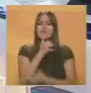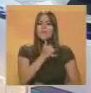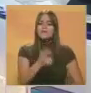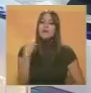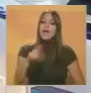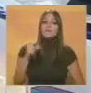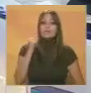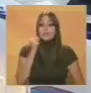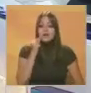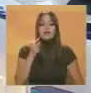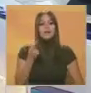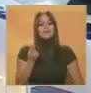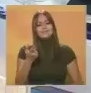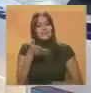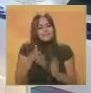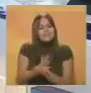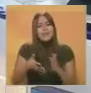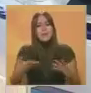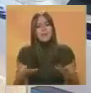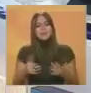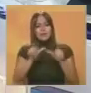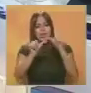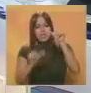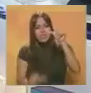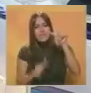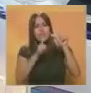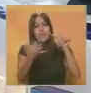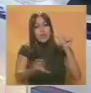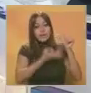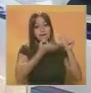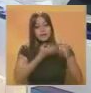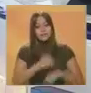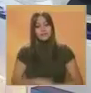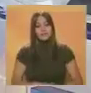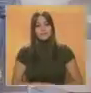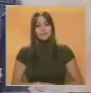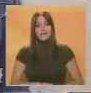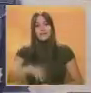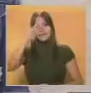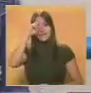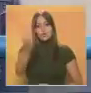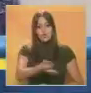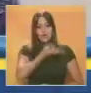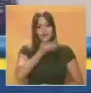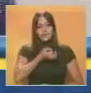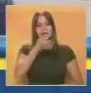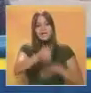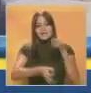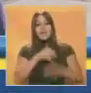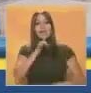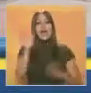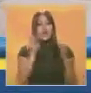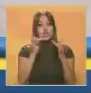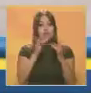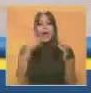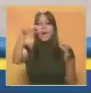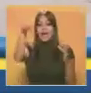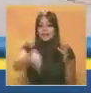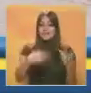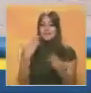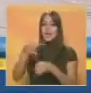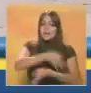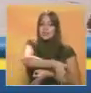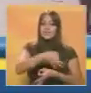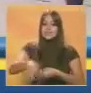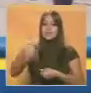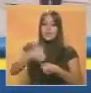compañera Fabiola Yaquinto para que nos amplíe los detalles. Buenas tardes. Así es, buenas tardes. Hacemos este contacto desde el sector Los Robles, en el municipio